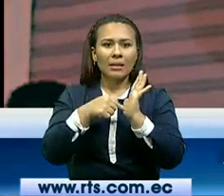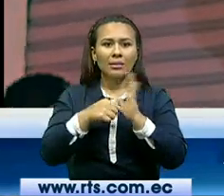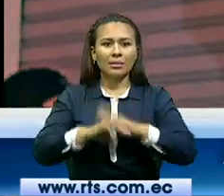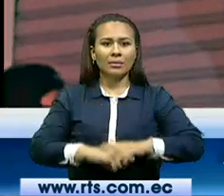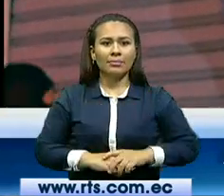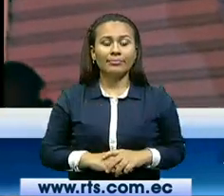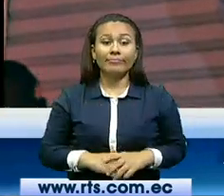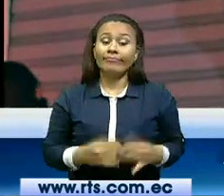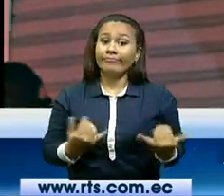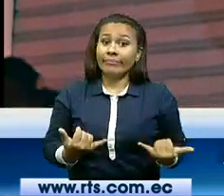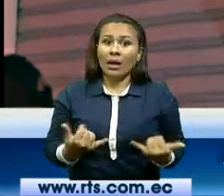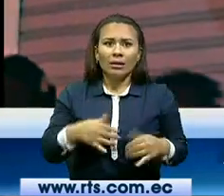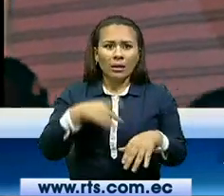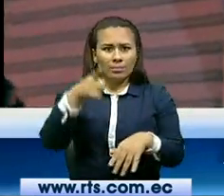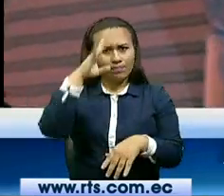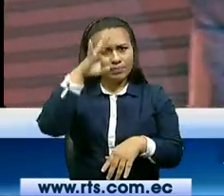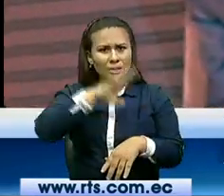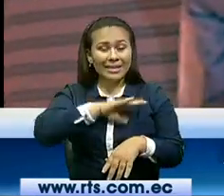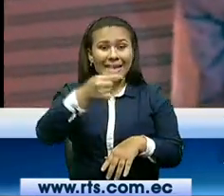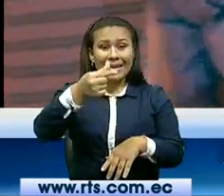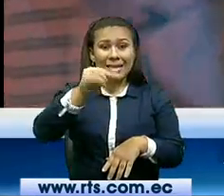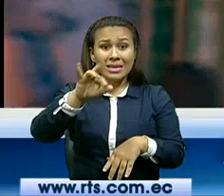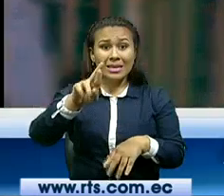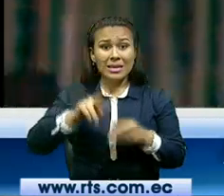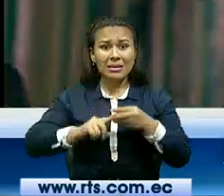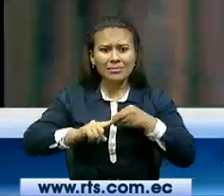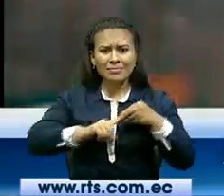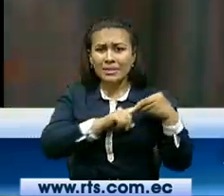Pero le siguieron los pasos durante 4 meses.